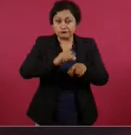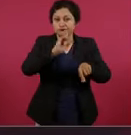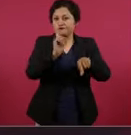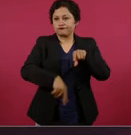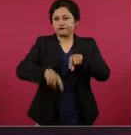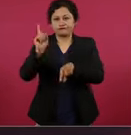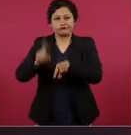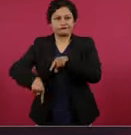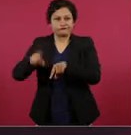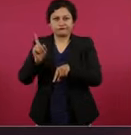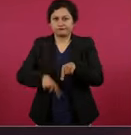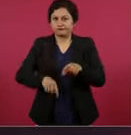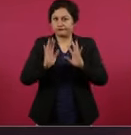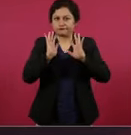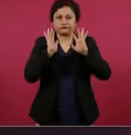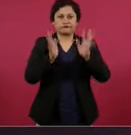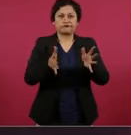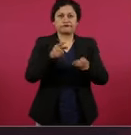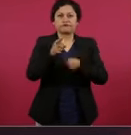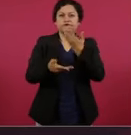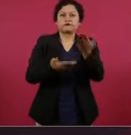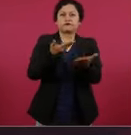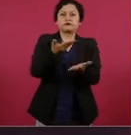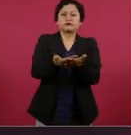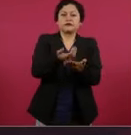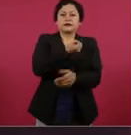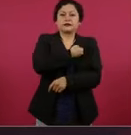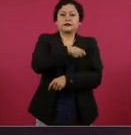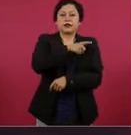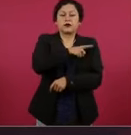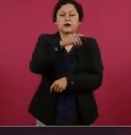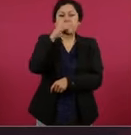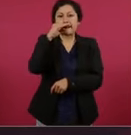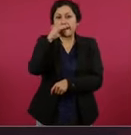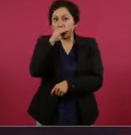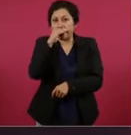pago por los servicios de salud ni por medicinas.